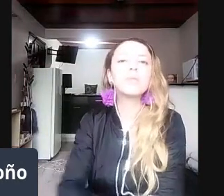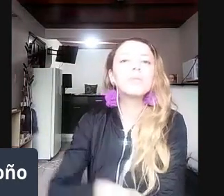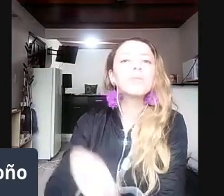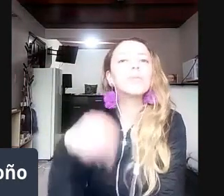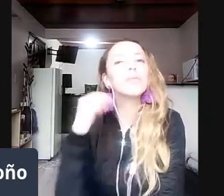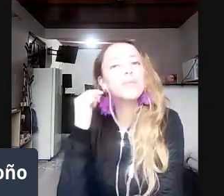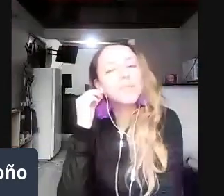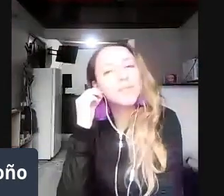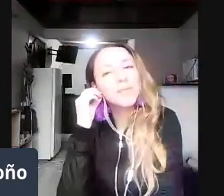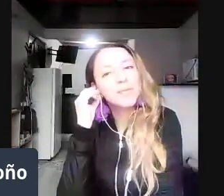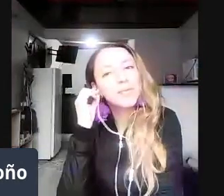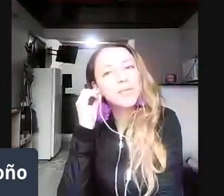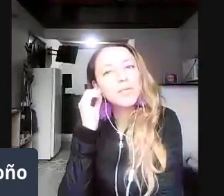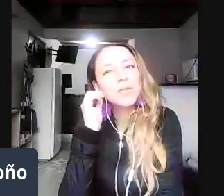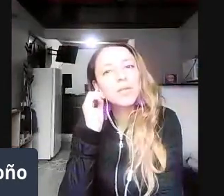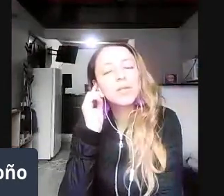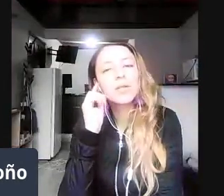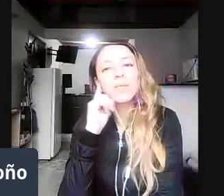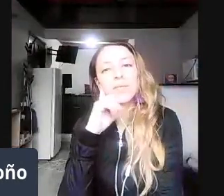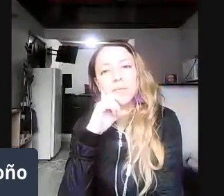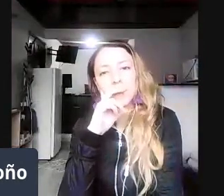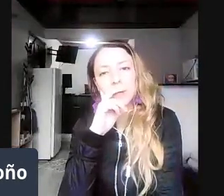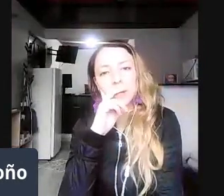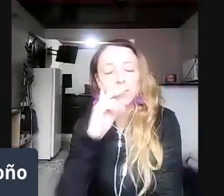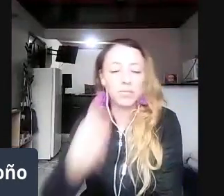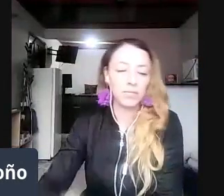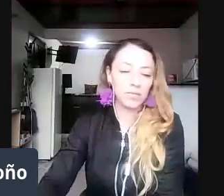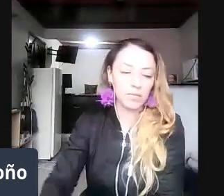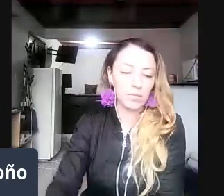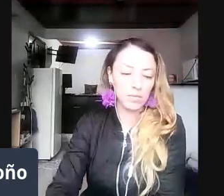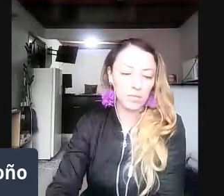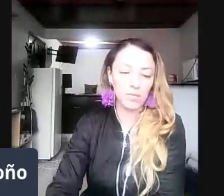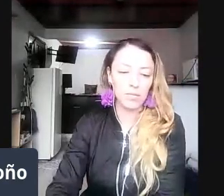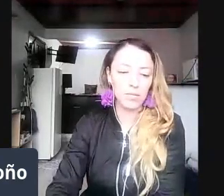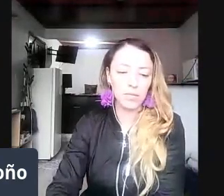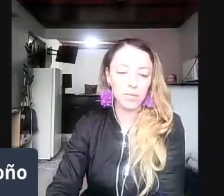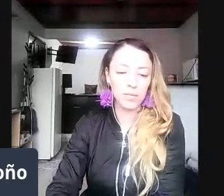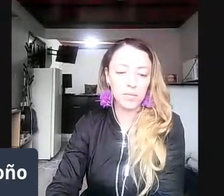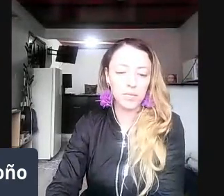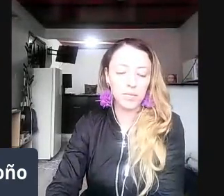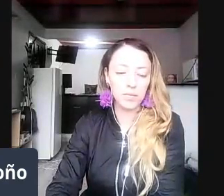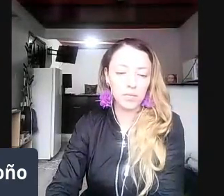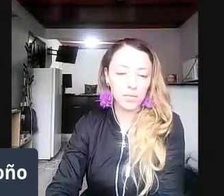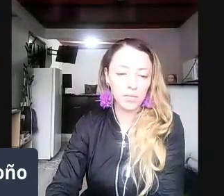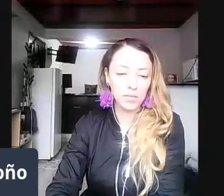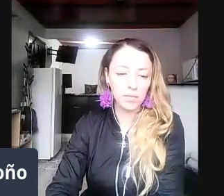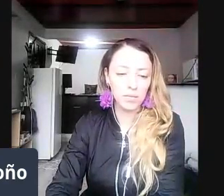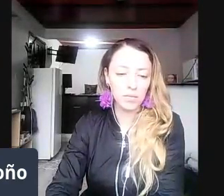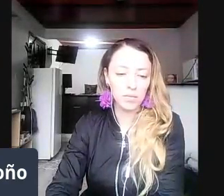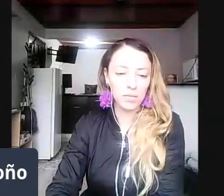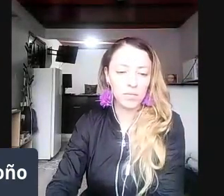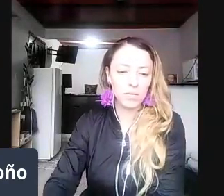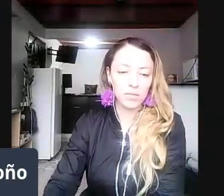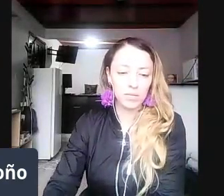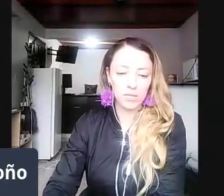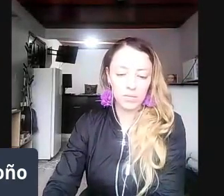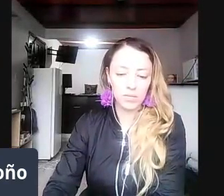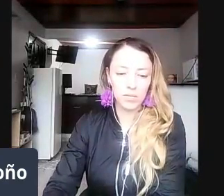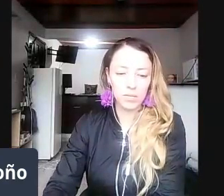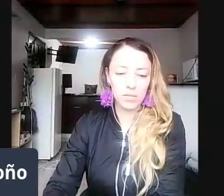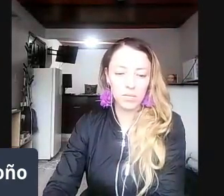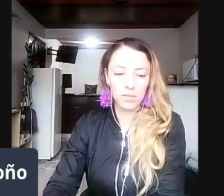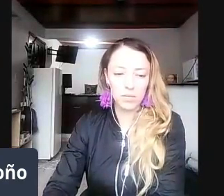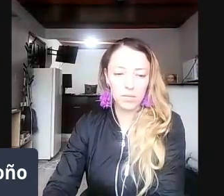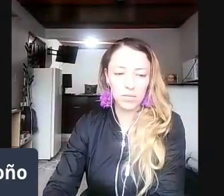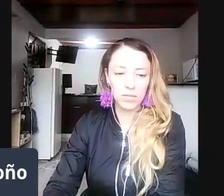digamos que la metáfora no la pongamos a mi mover como posición sino en qué momento recurrimos a ese lenguaje